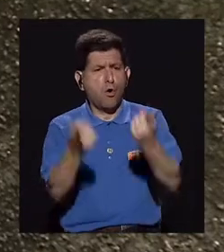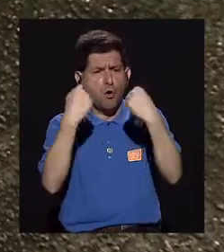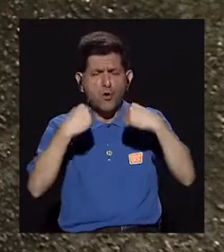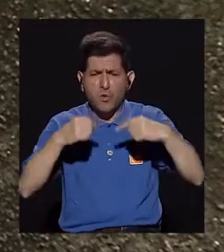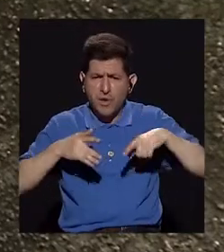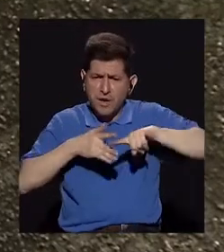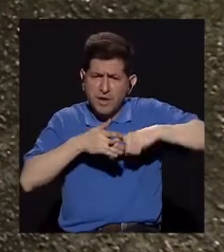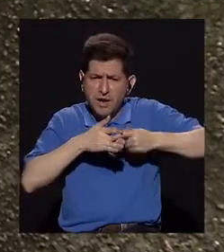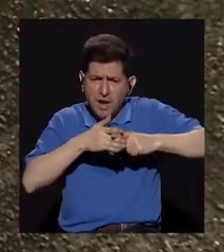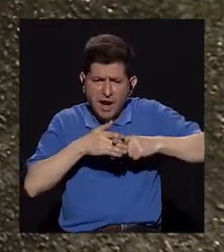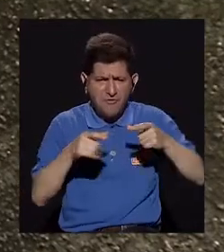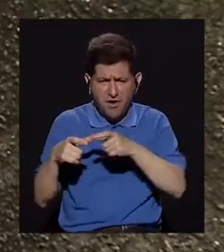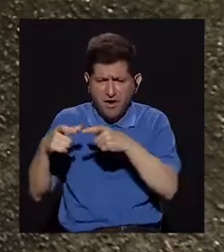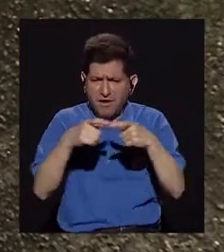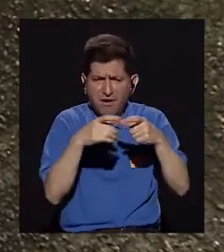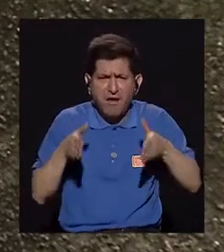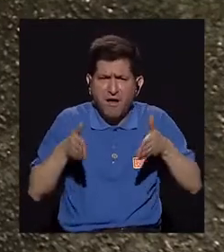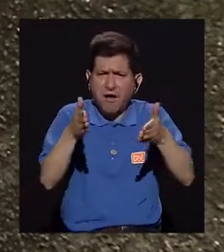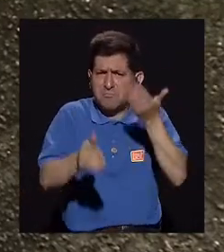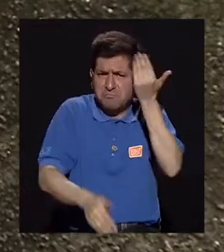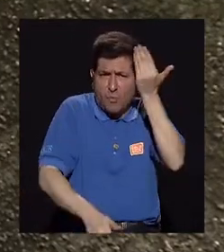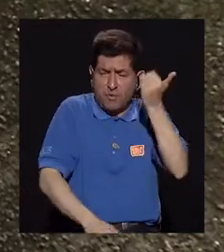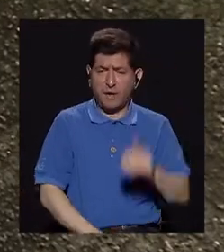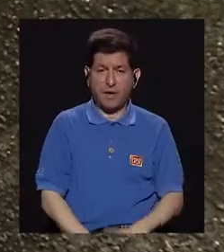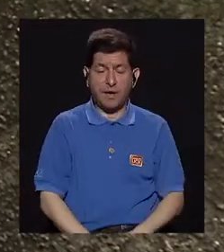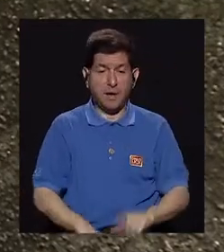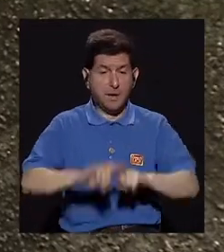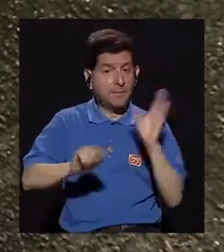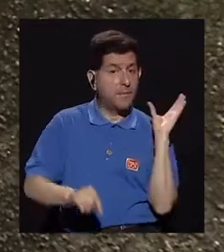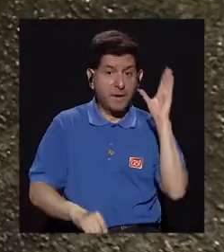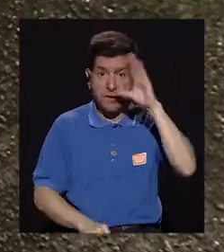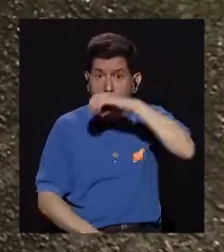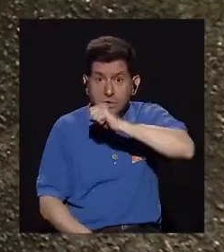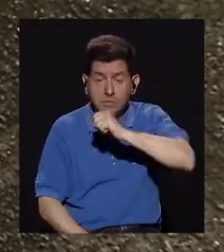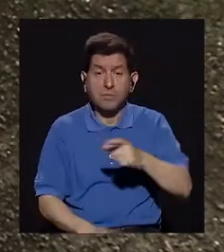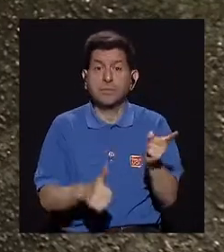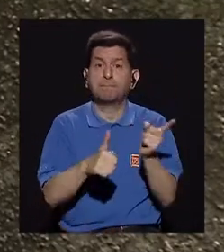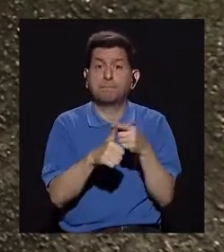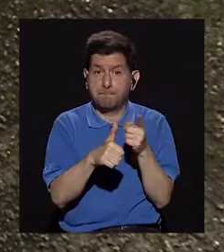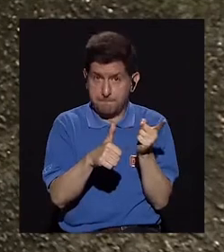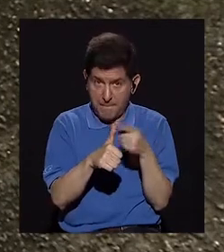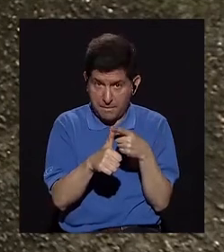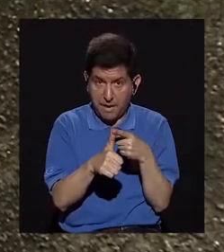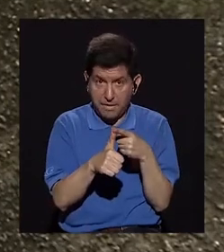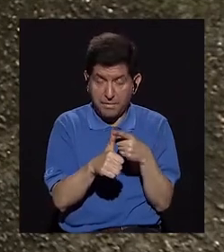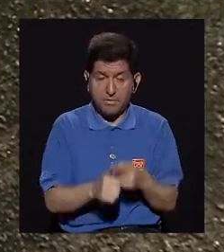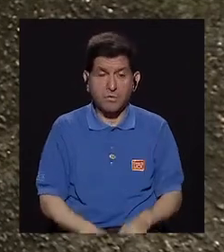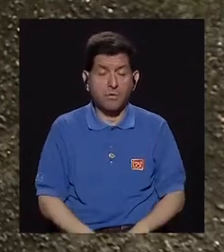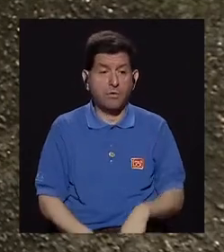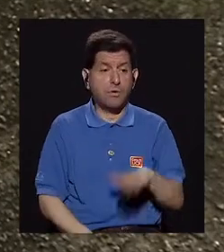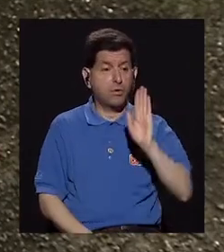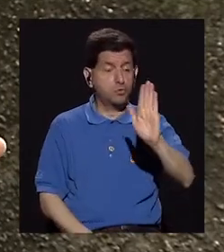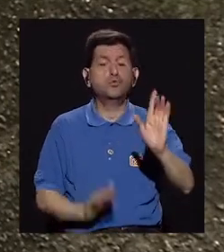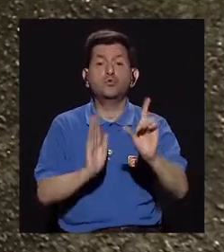tapar los huecos, ¿verdad? Y no se dan cuenta pues que primero, ¿verdad?, están en